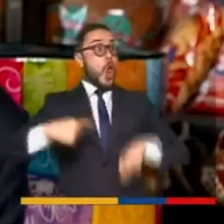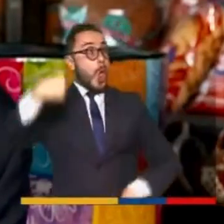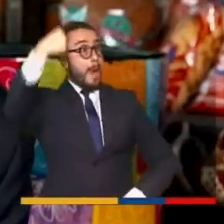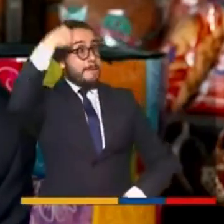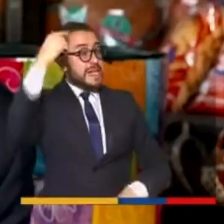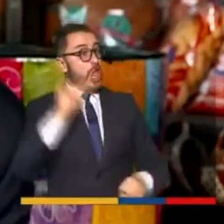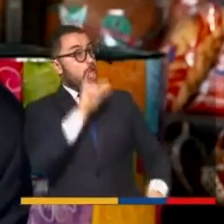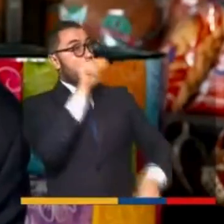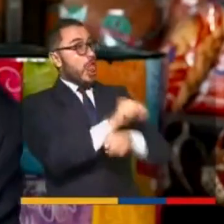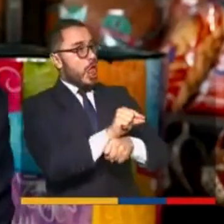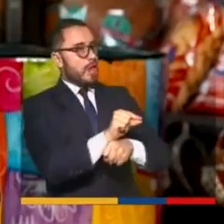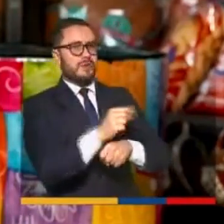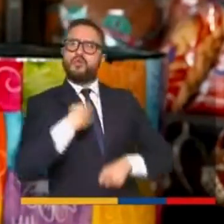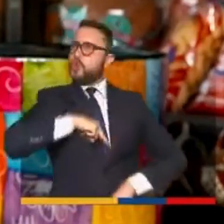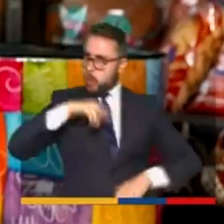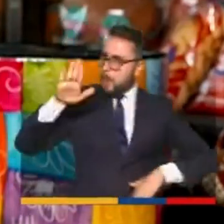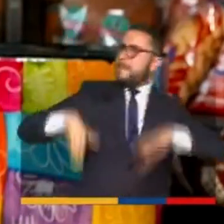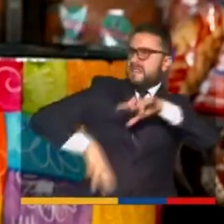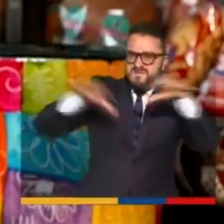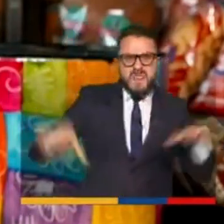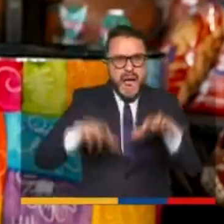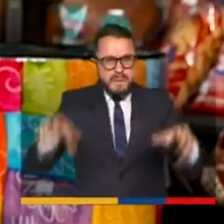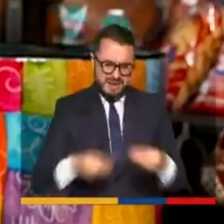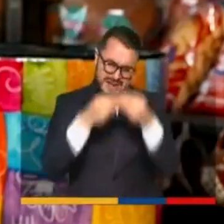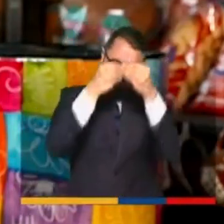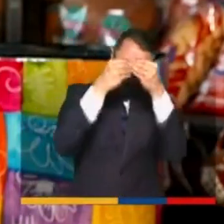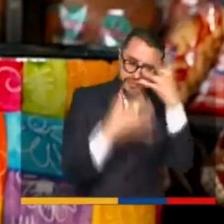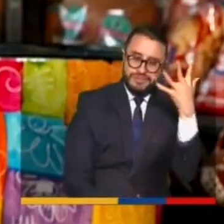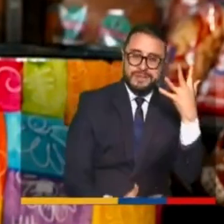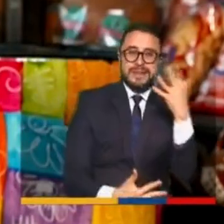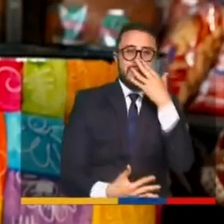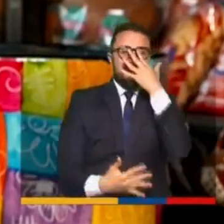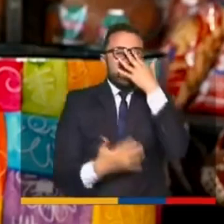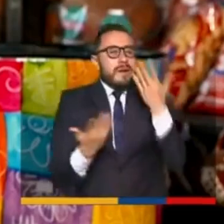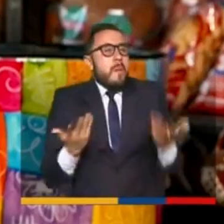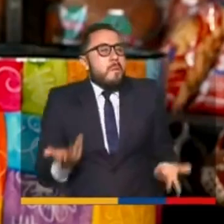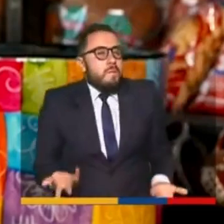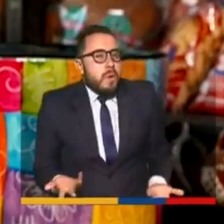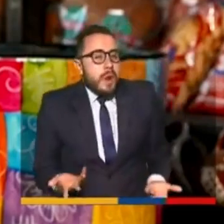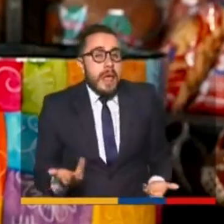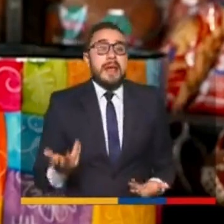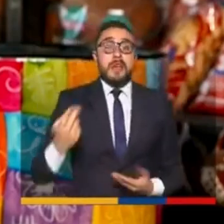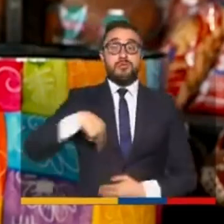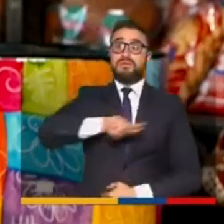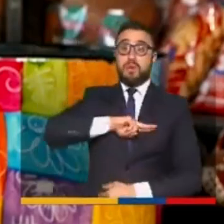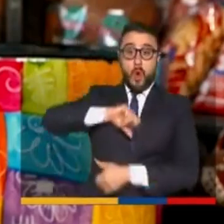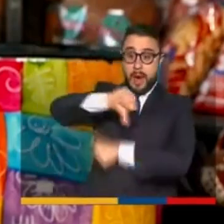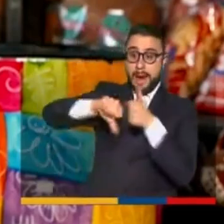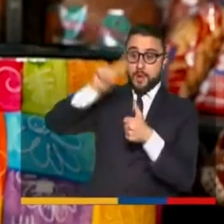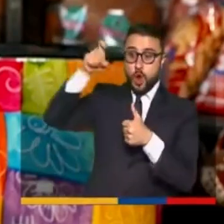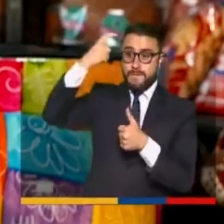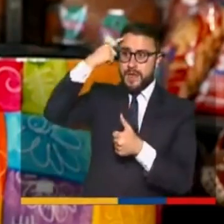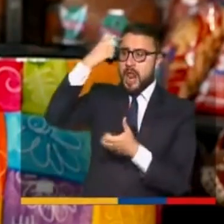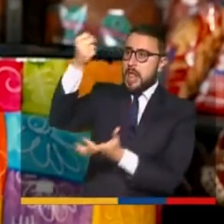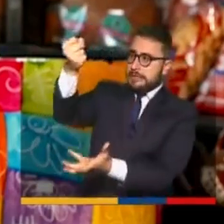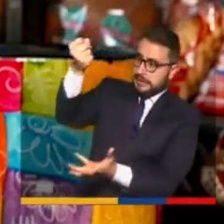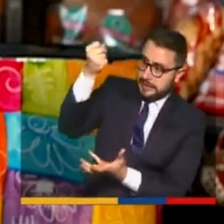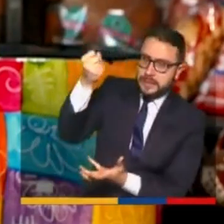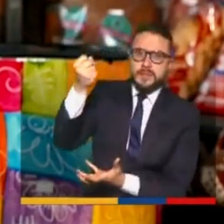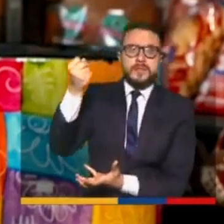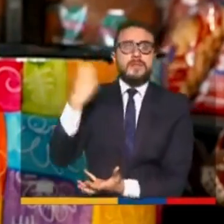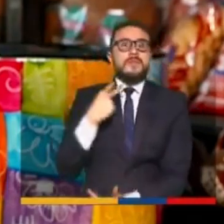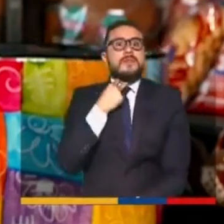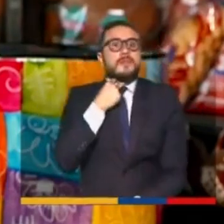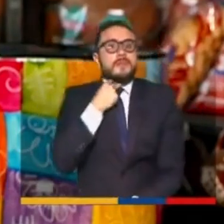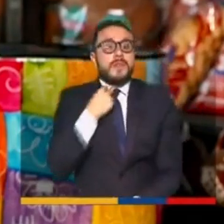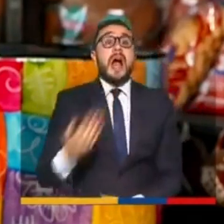dicen, entre otras, porque la situación fiscal que encontramos no fue la más favorable. Al